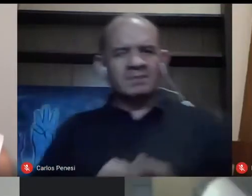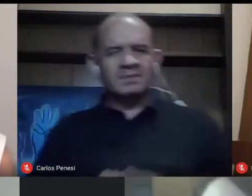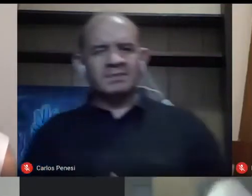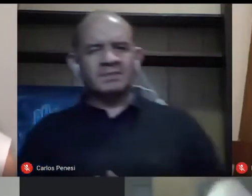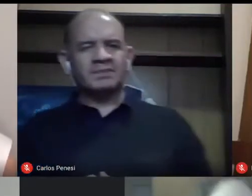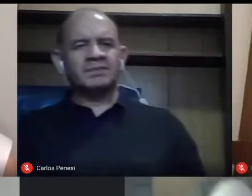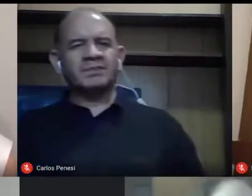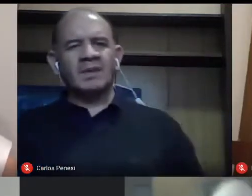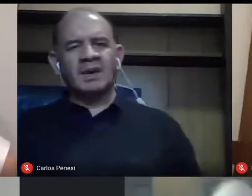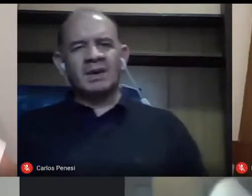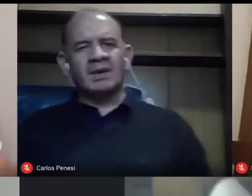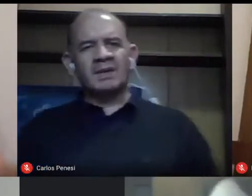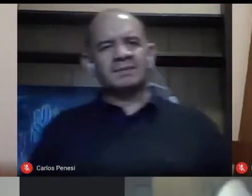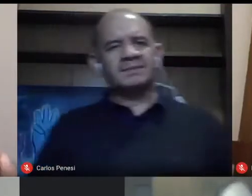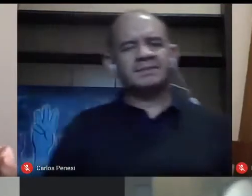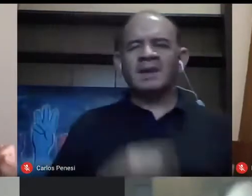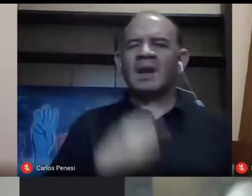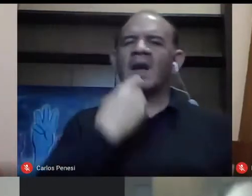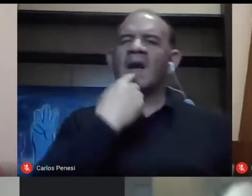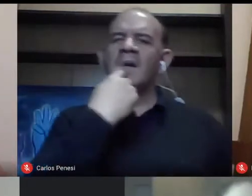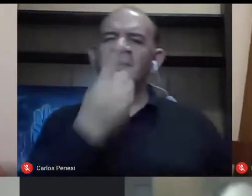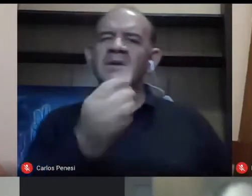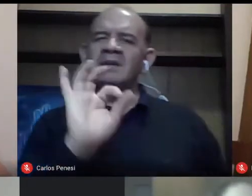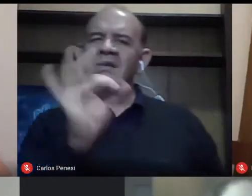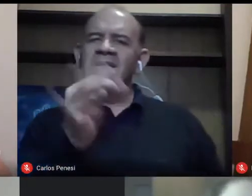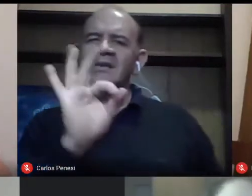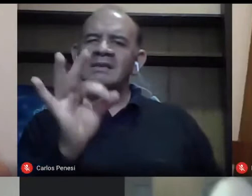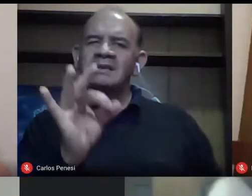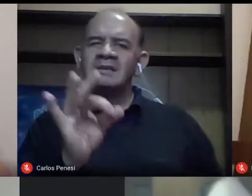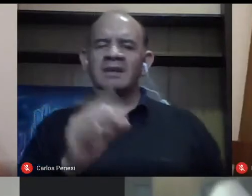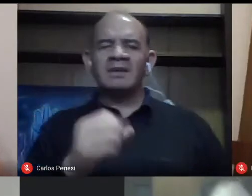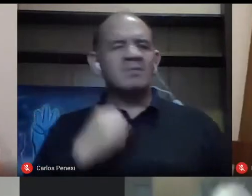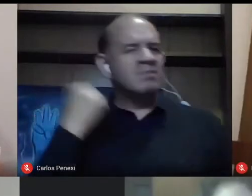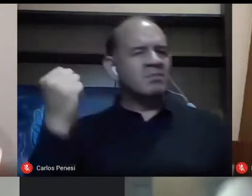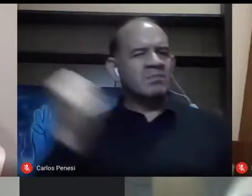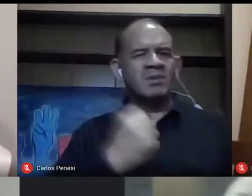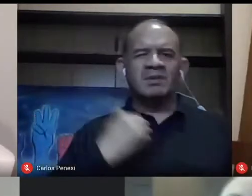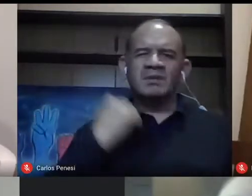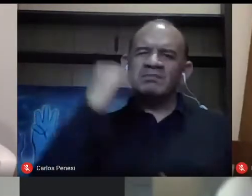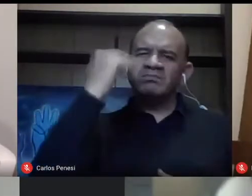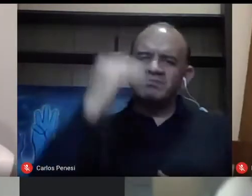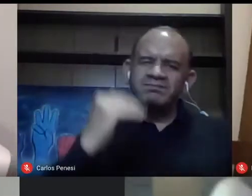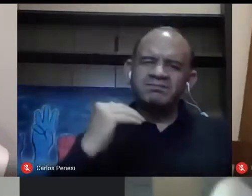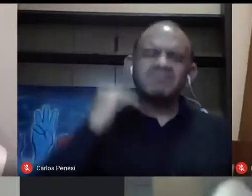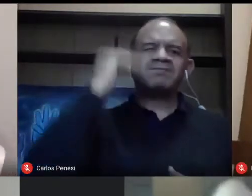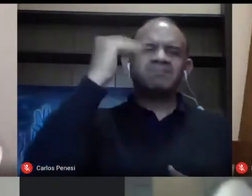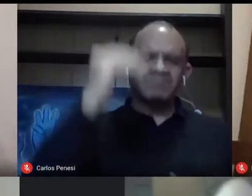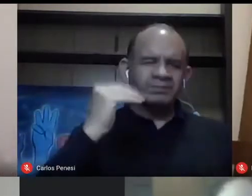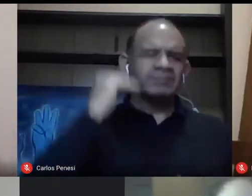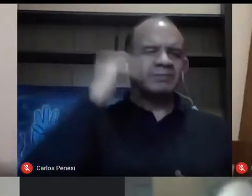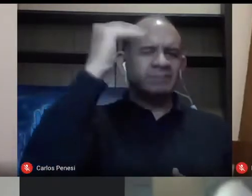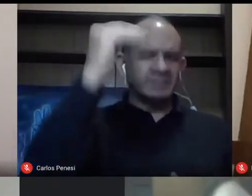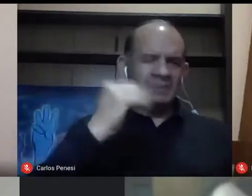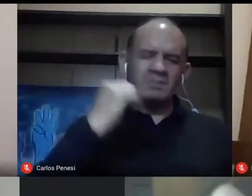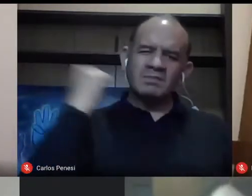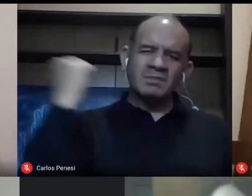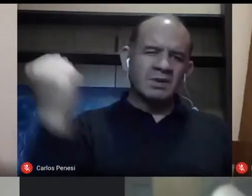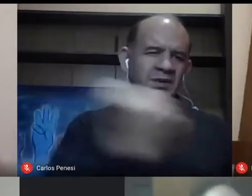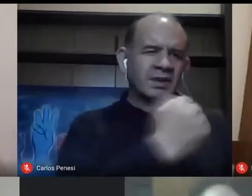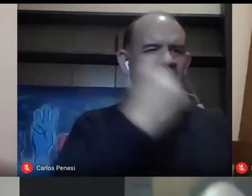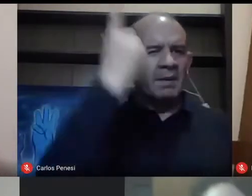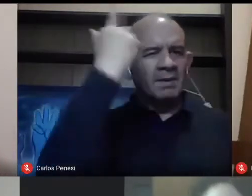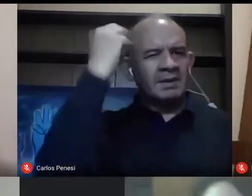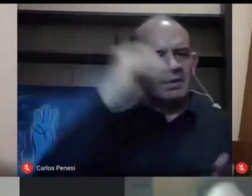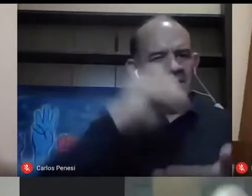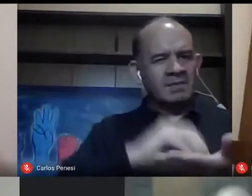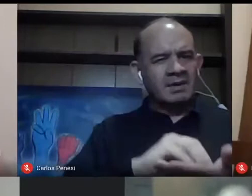digo esta pregunta. Sabemos que ustedes realmente están con este gran desafío, que están aprendiendo, que vienen en un proceso, y en esta implementación